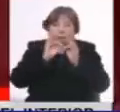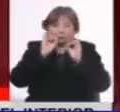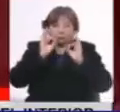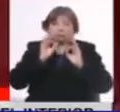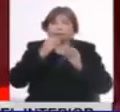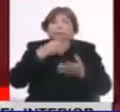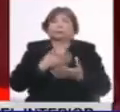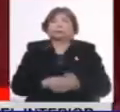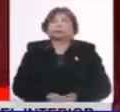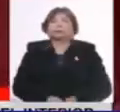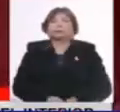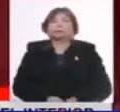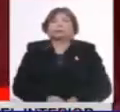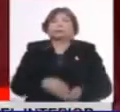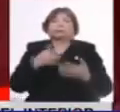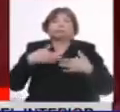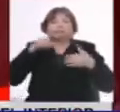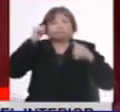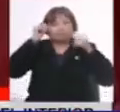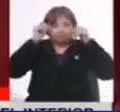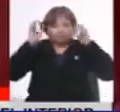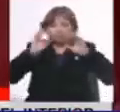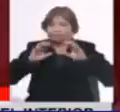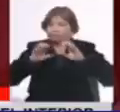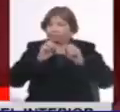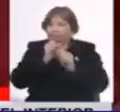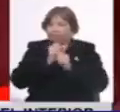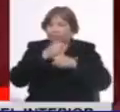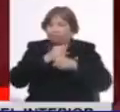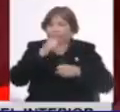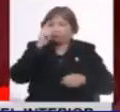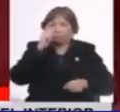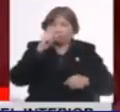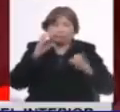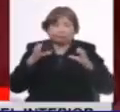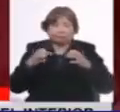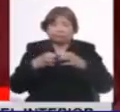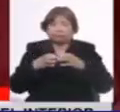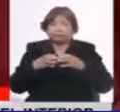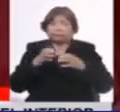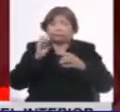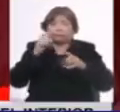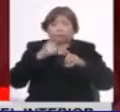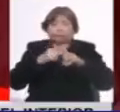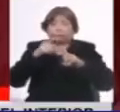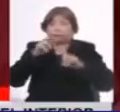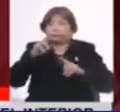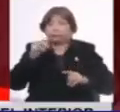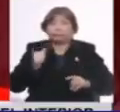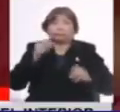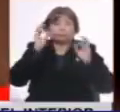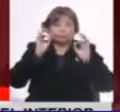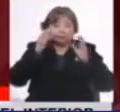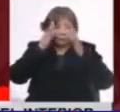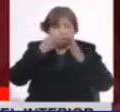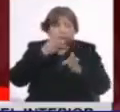eficazmente, ¿no?, acordamos realizar un consejo extraordinario